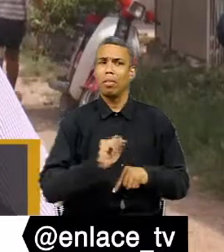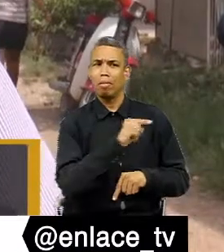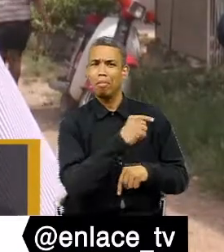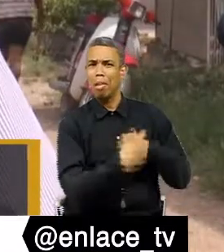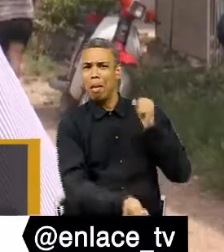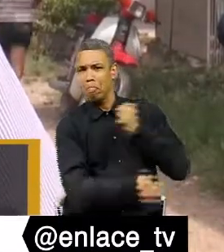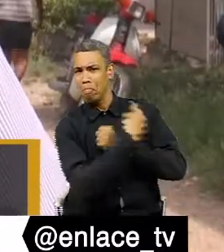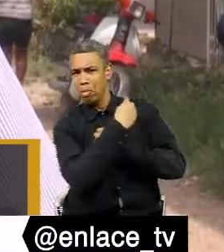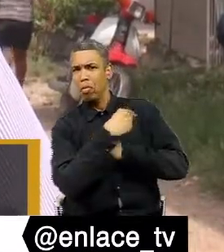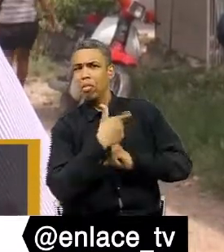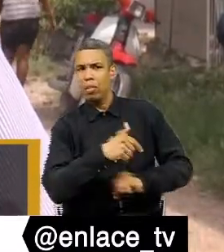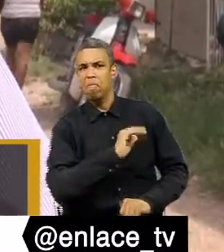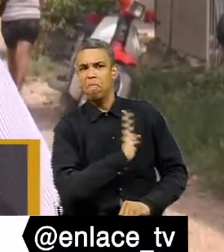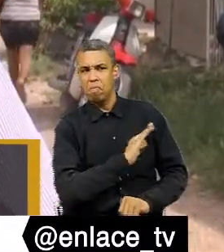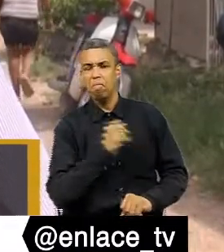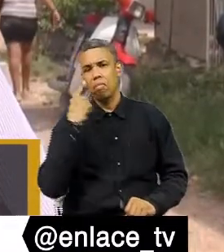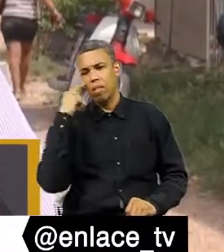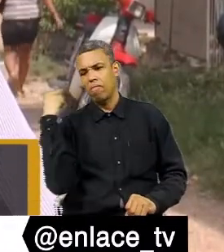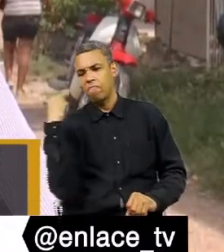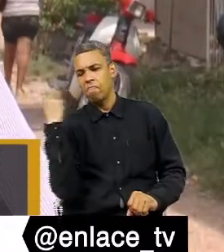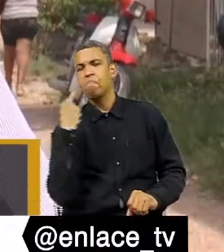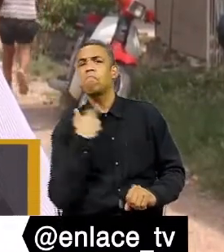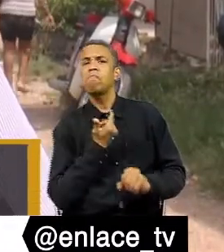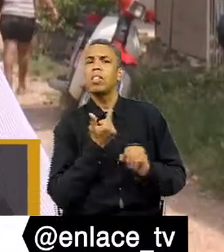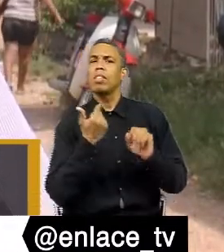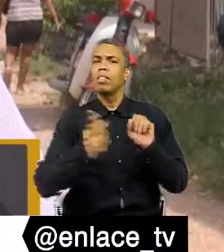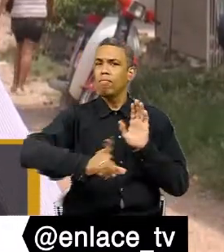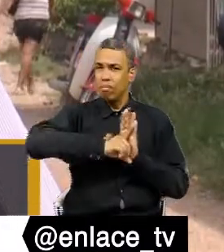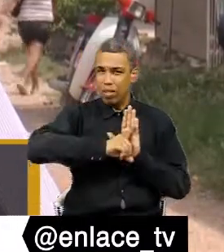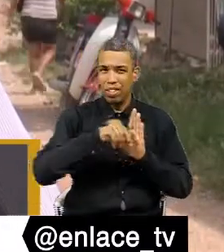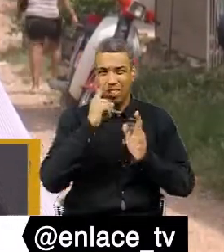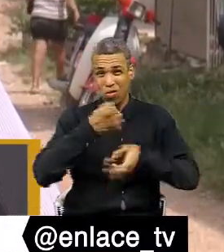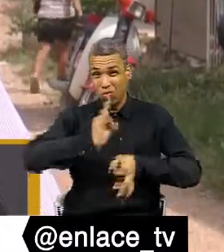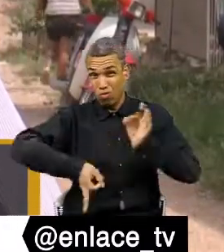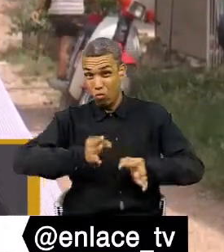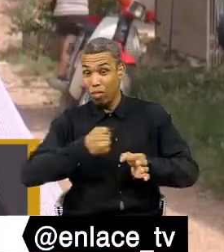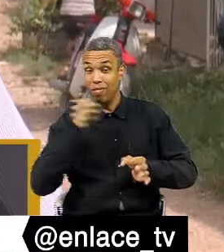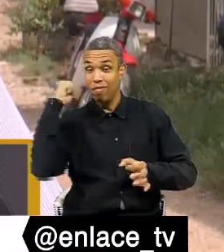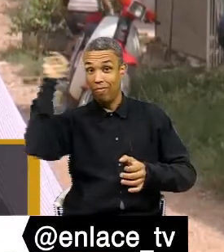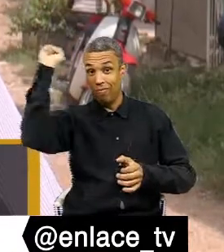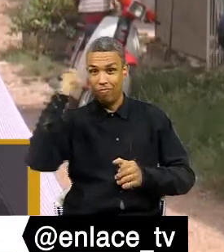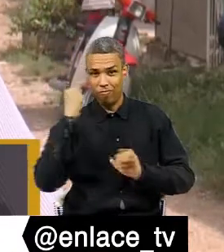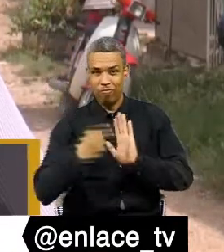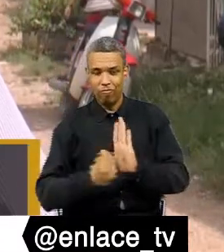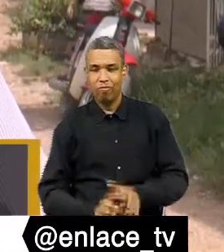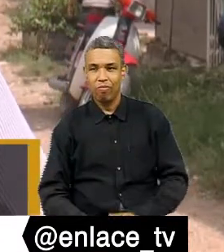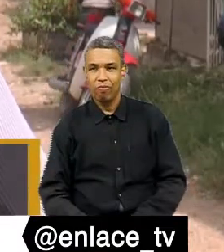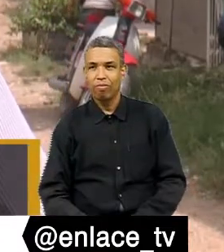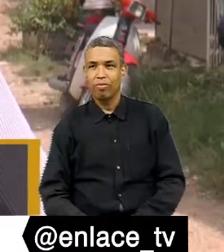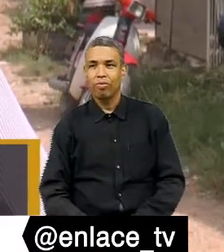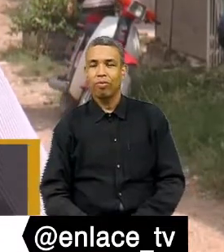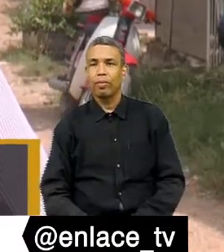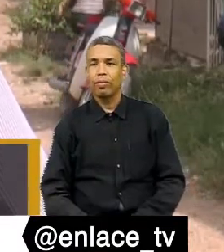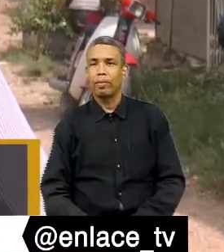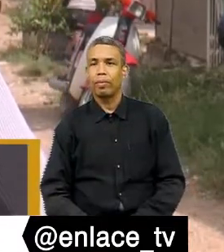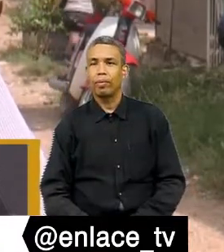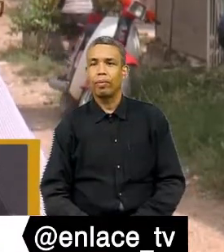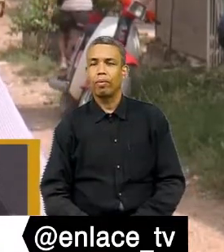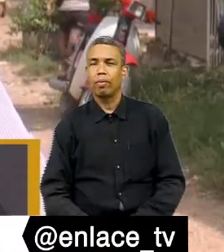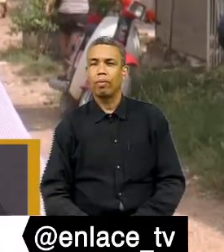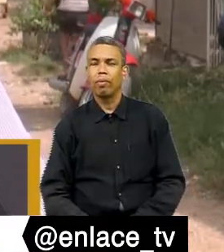unos inconvenientes porque la anterior junta supuestamente todavía no, ellos siguen ejerciendo cargos, en